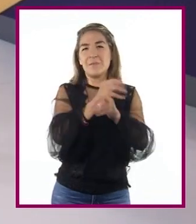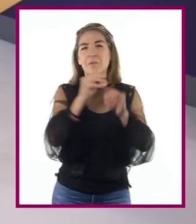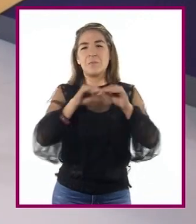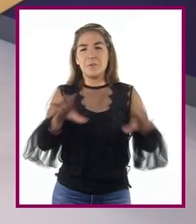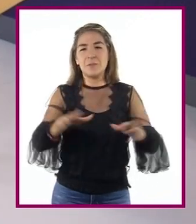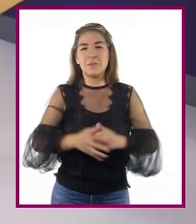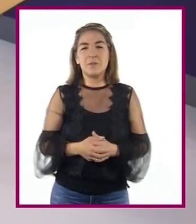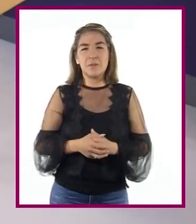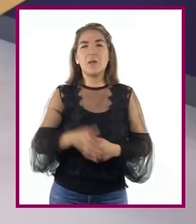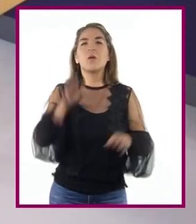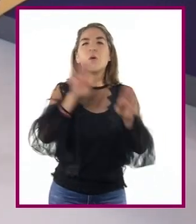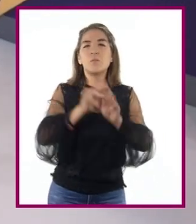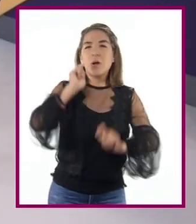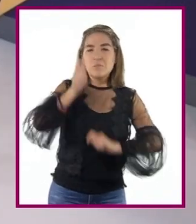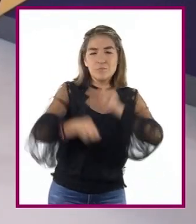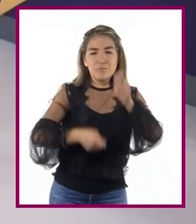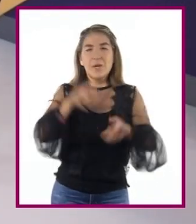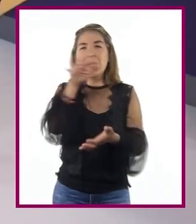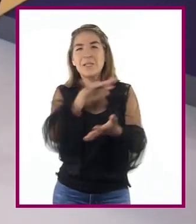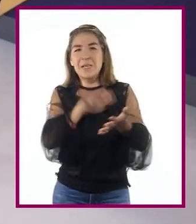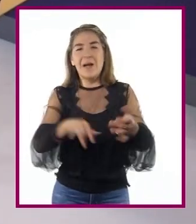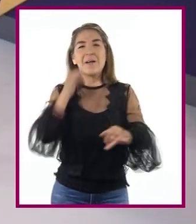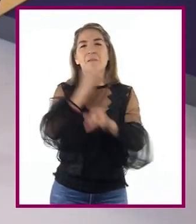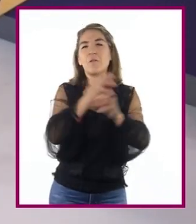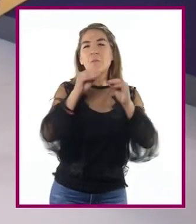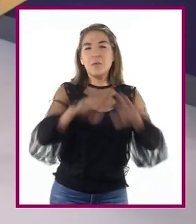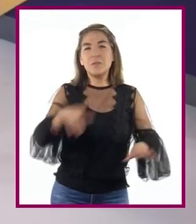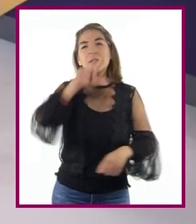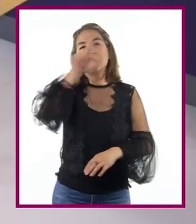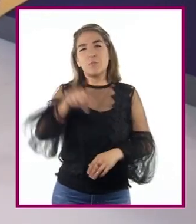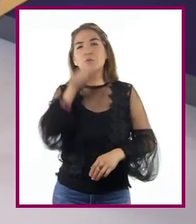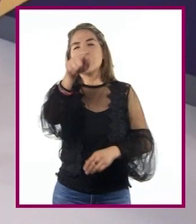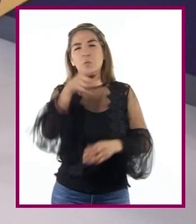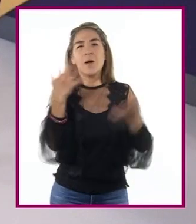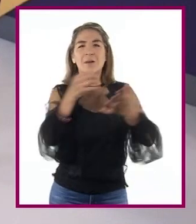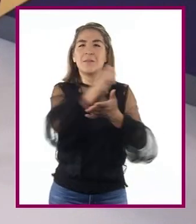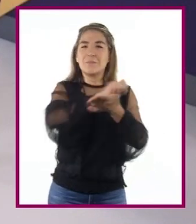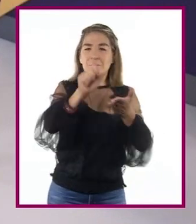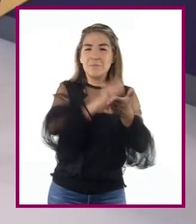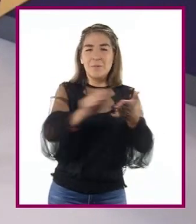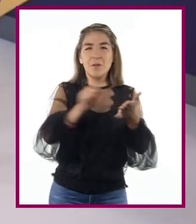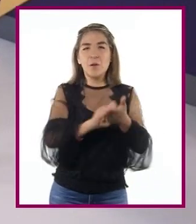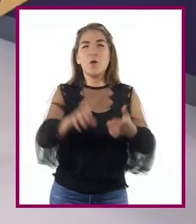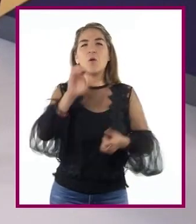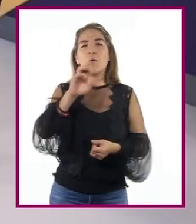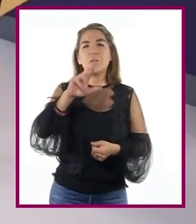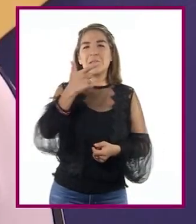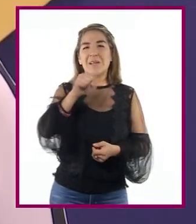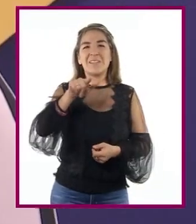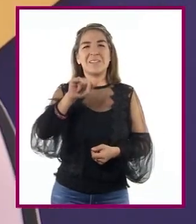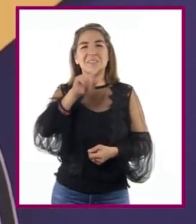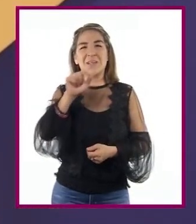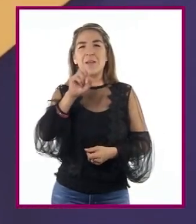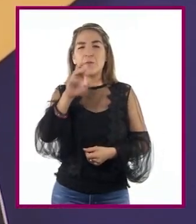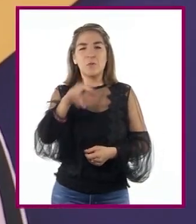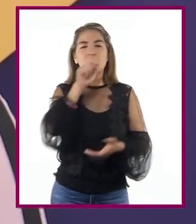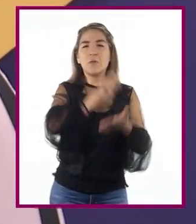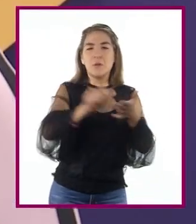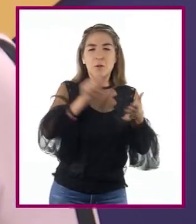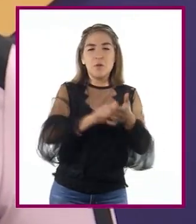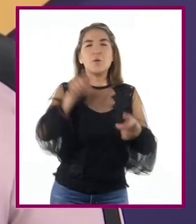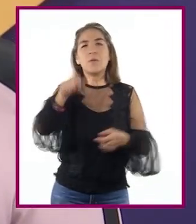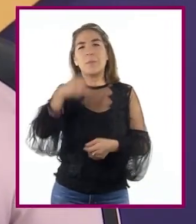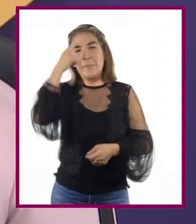información. Interpreten y lean dichos datos y construyan el organizador que les pide el reto.